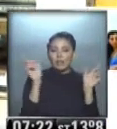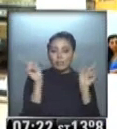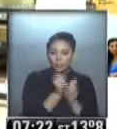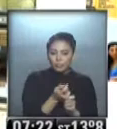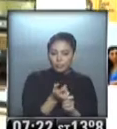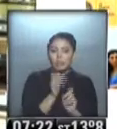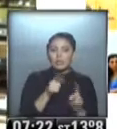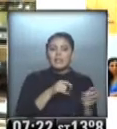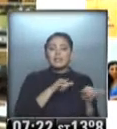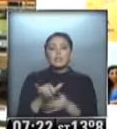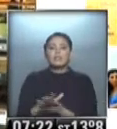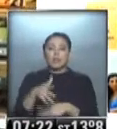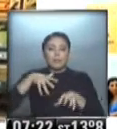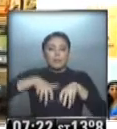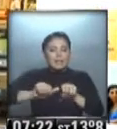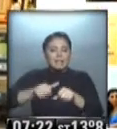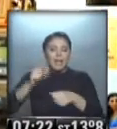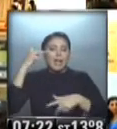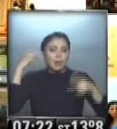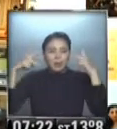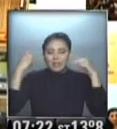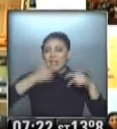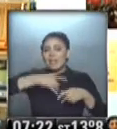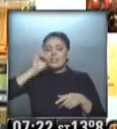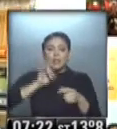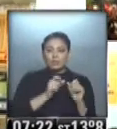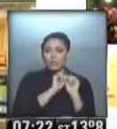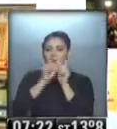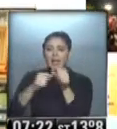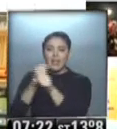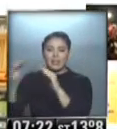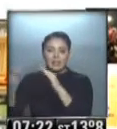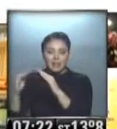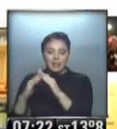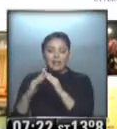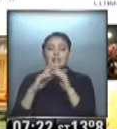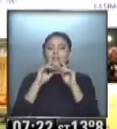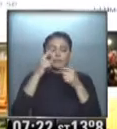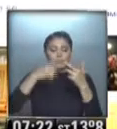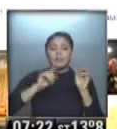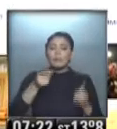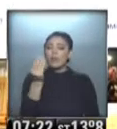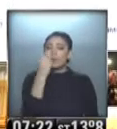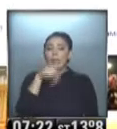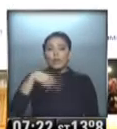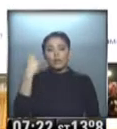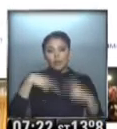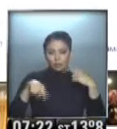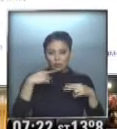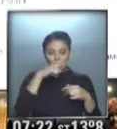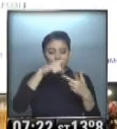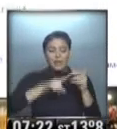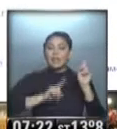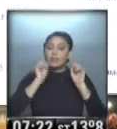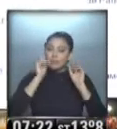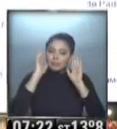los servicios como spa, sesión de masaje, peluquerías, desayunos, enviados a domicilios mediante cupones de descuentos y comidas en restaurantes son